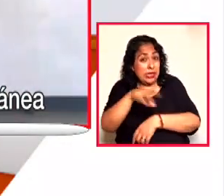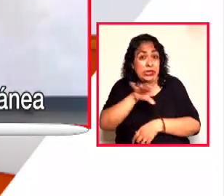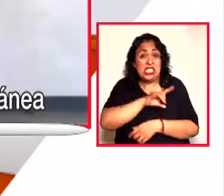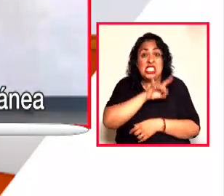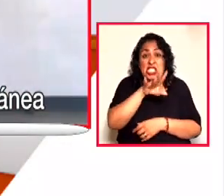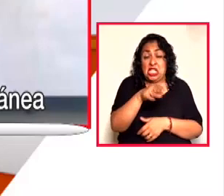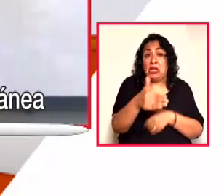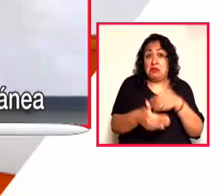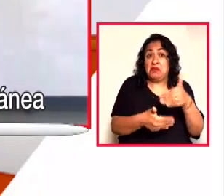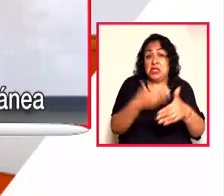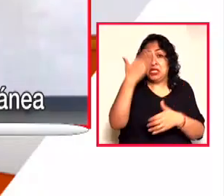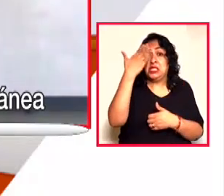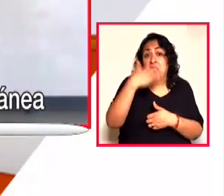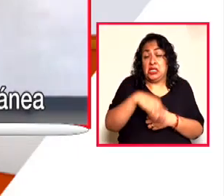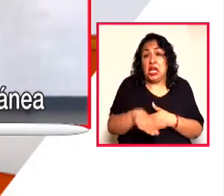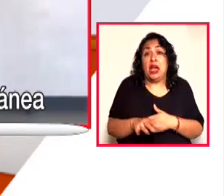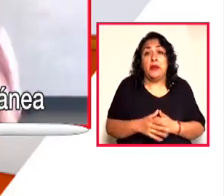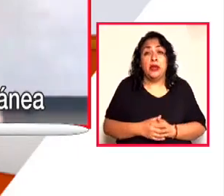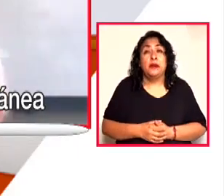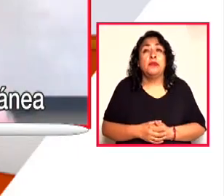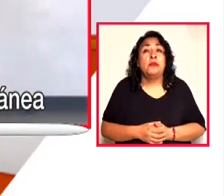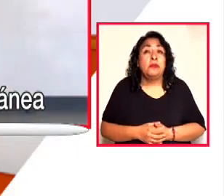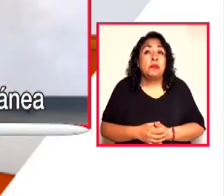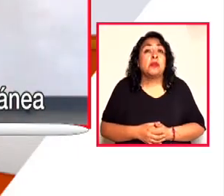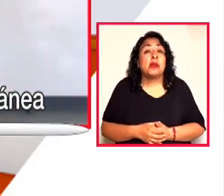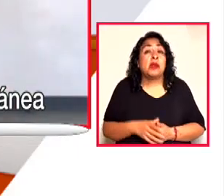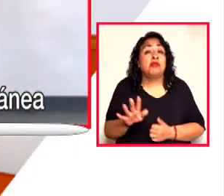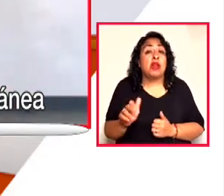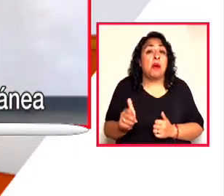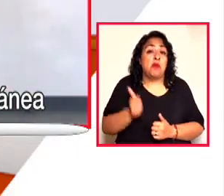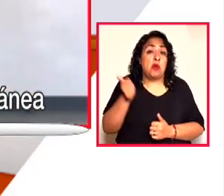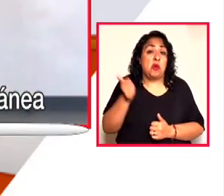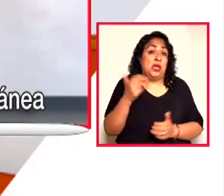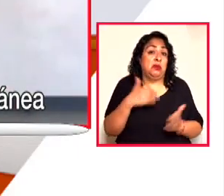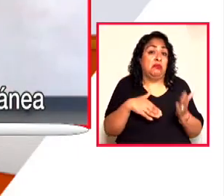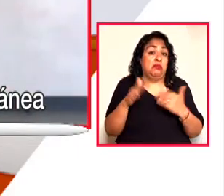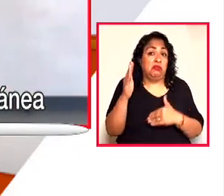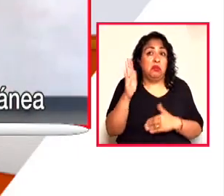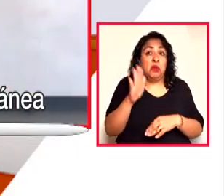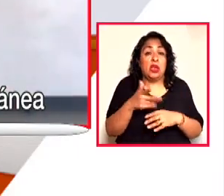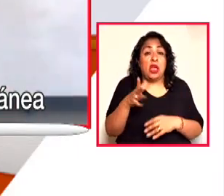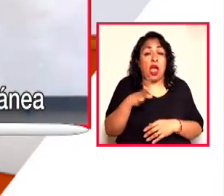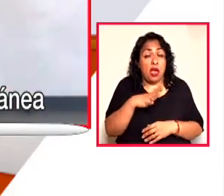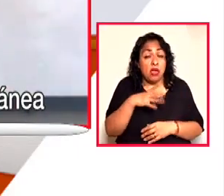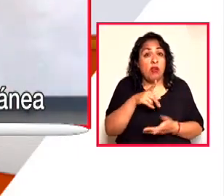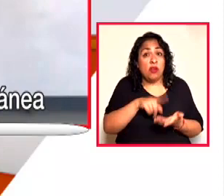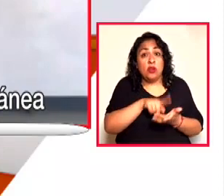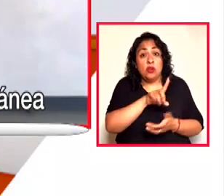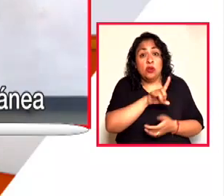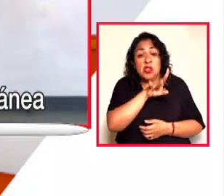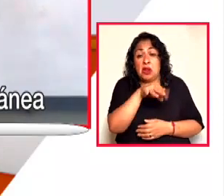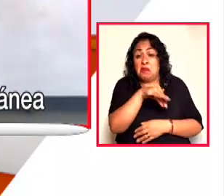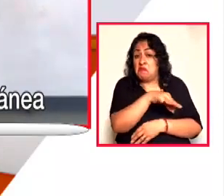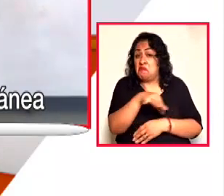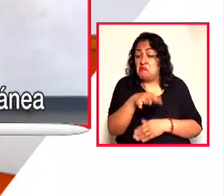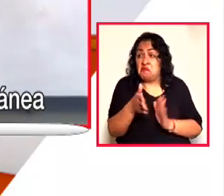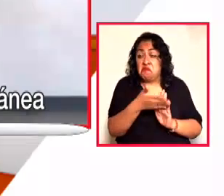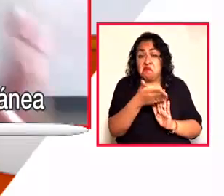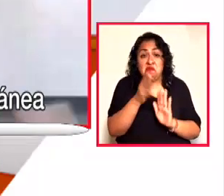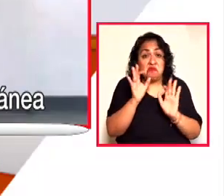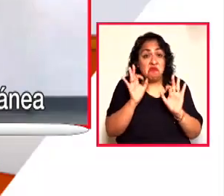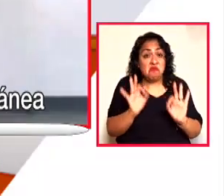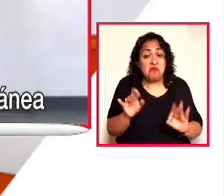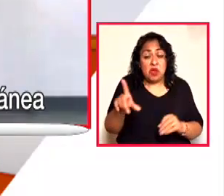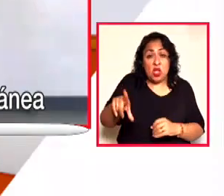llevar y sacarle el mejor de los provechos porque pues, tienen muy buena arquitectura y desde el